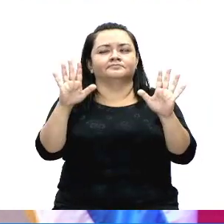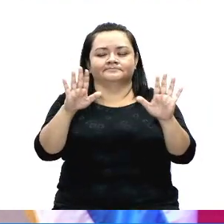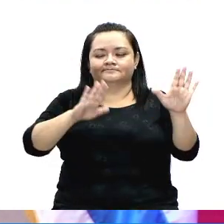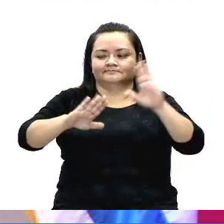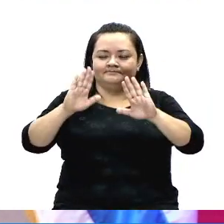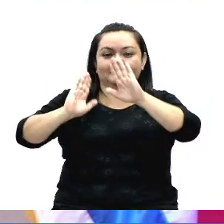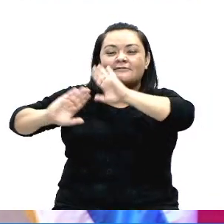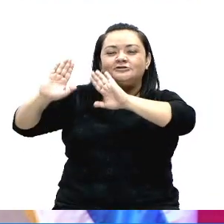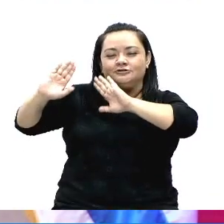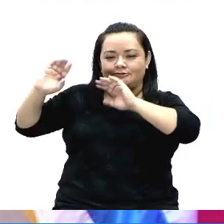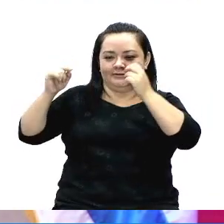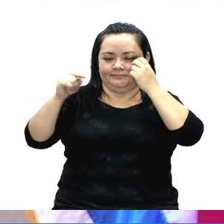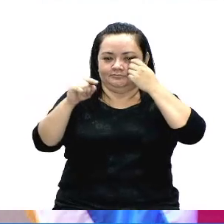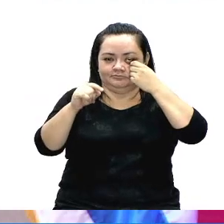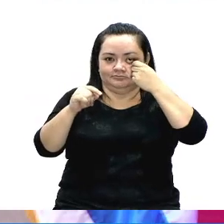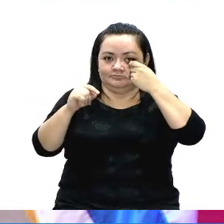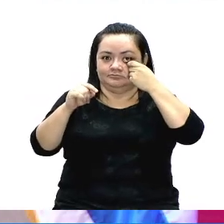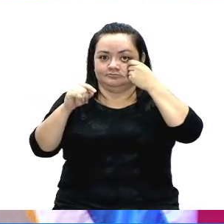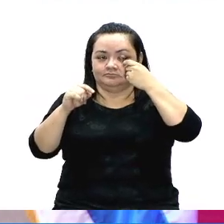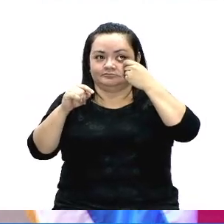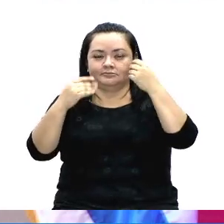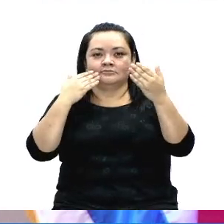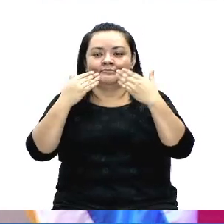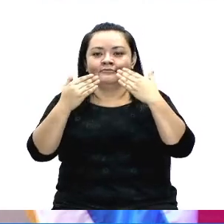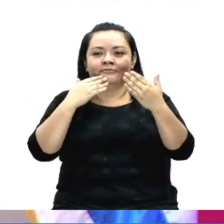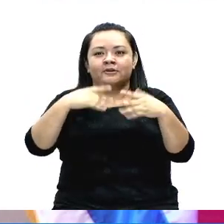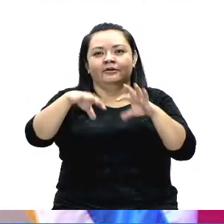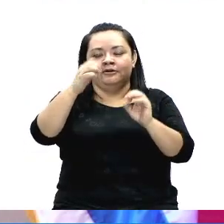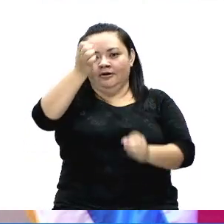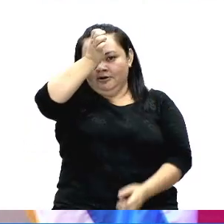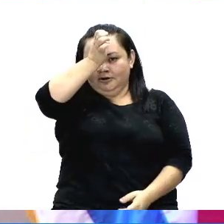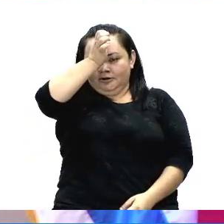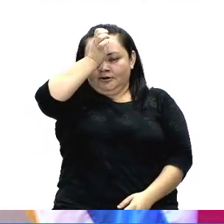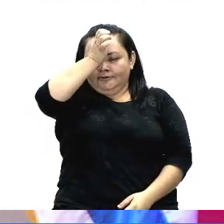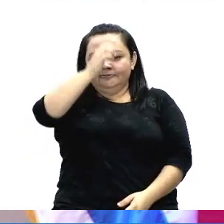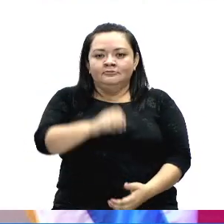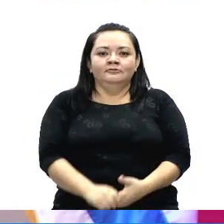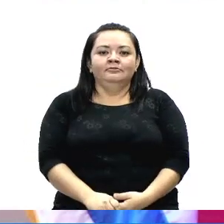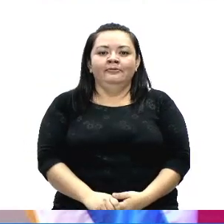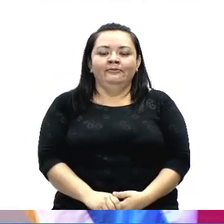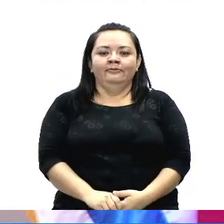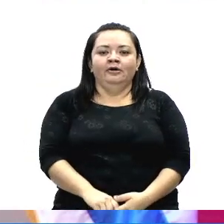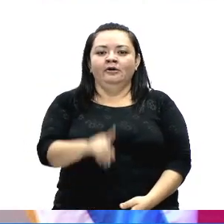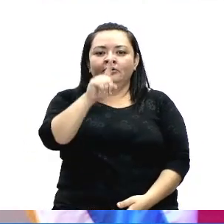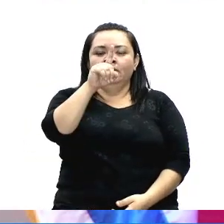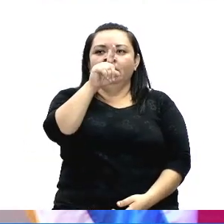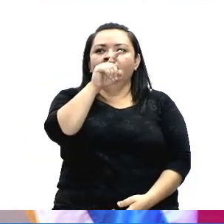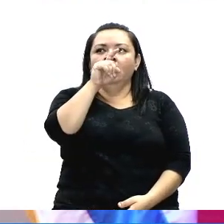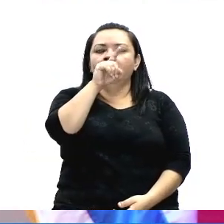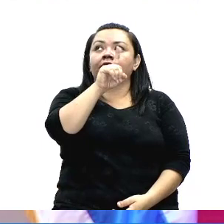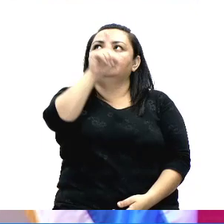sólo quiero dedicarle para no caer en unos errores doctrinales ni teológicos yo le estaba hablando al pueblo de israel amén